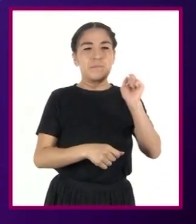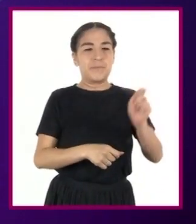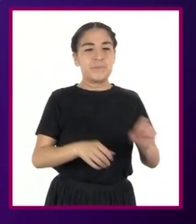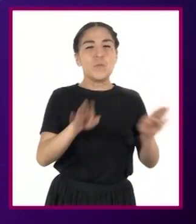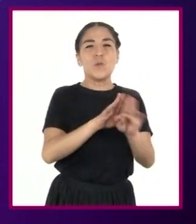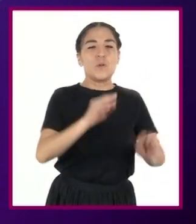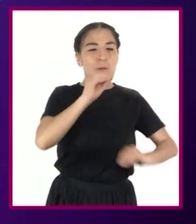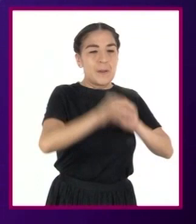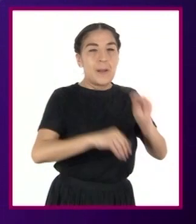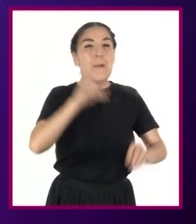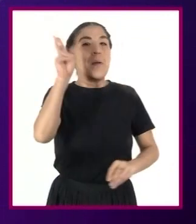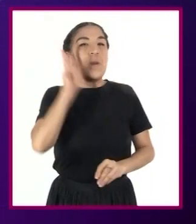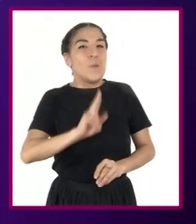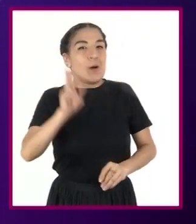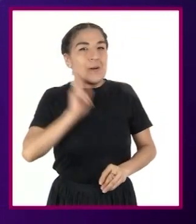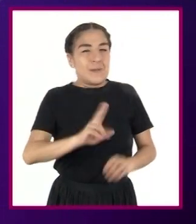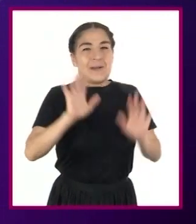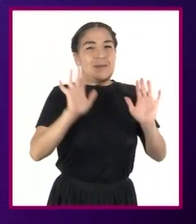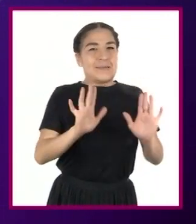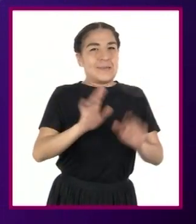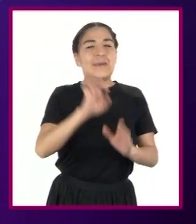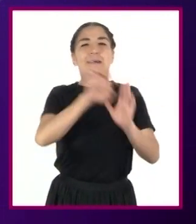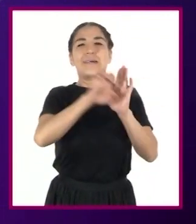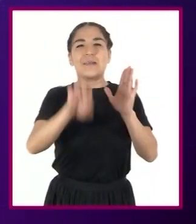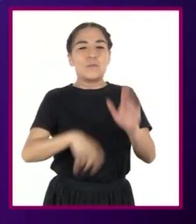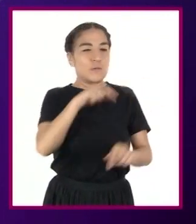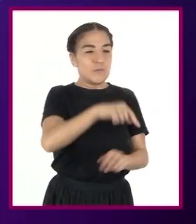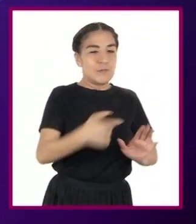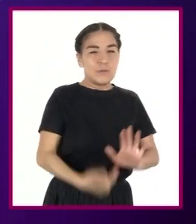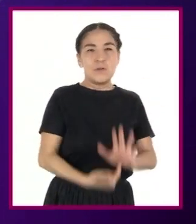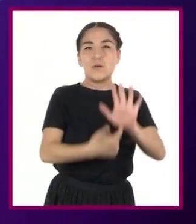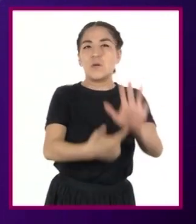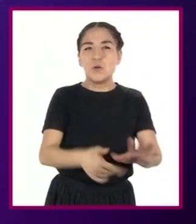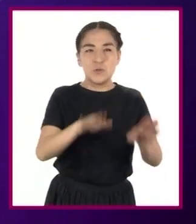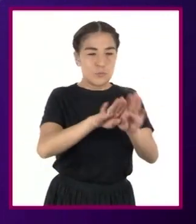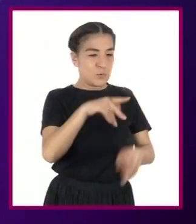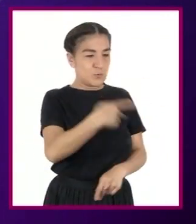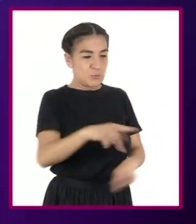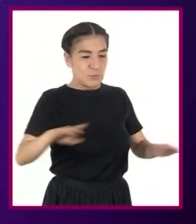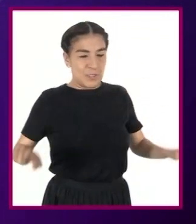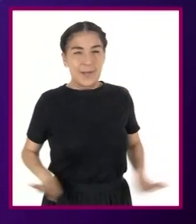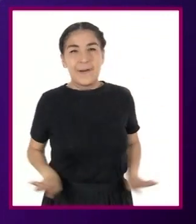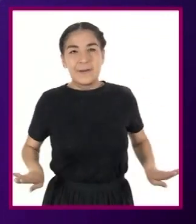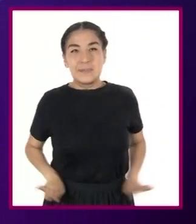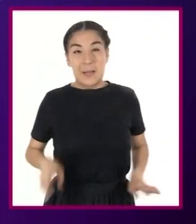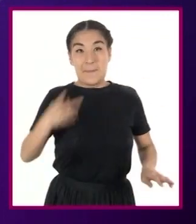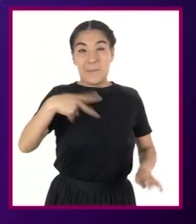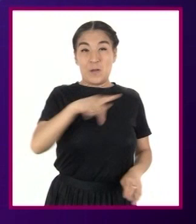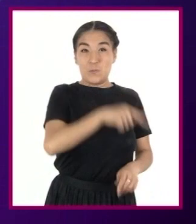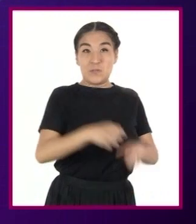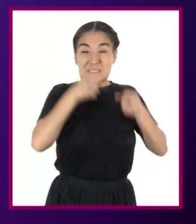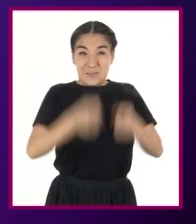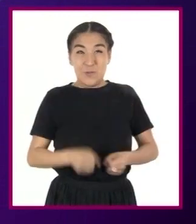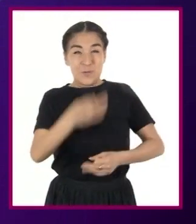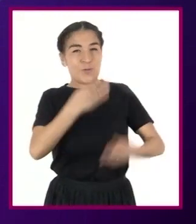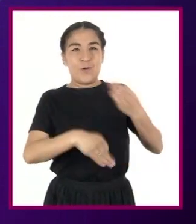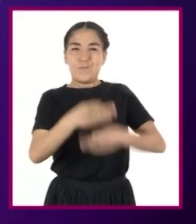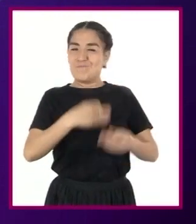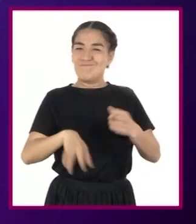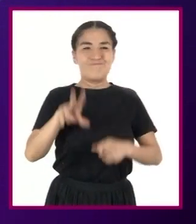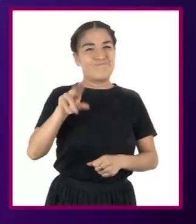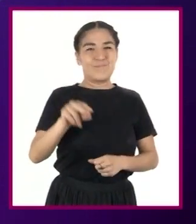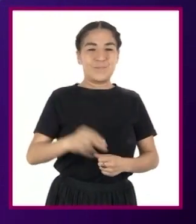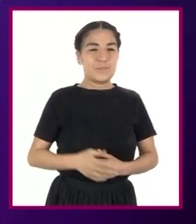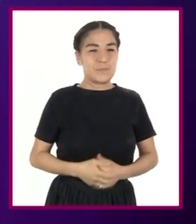en fase de prueba, es decir, que muestra alguna de sus características, pero no necesariamente todas.